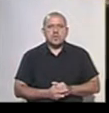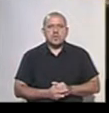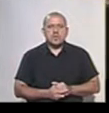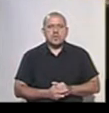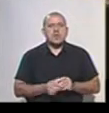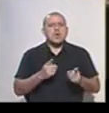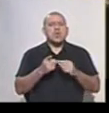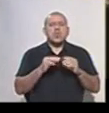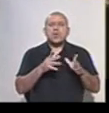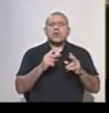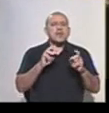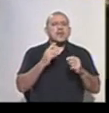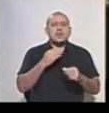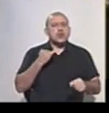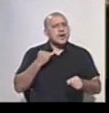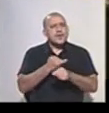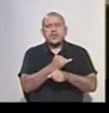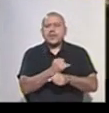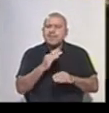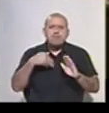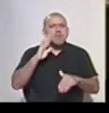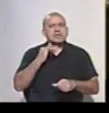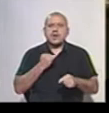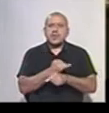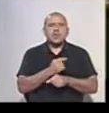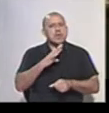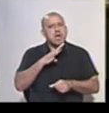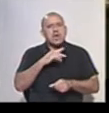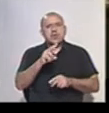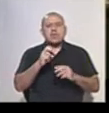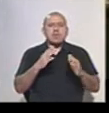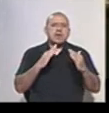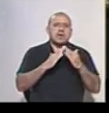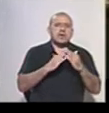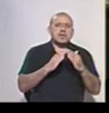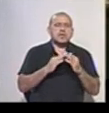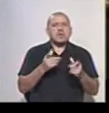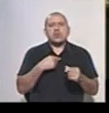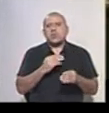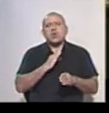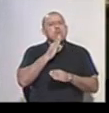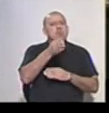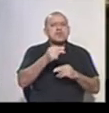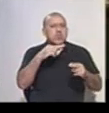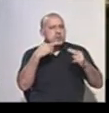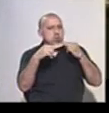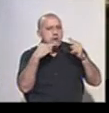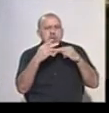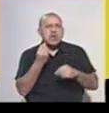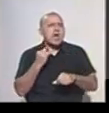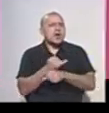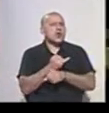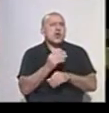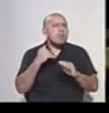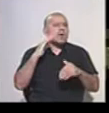Serían los peores pecados que se cometen en la cocina uruguaya. No sé si a nivel doméstico o también a nivel público, cuando uno va, cuando vas a un restaurante por ahí o cosas así, dicen,